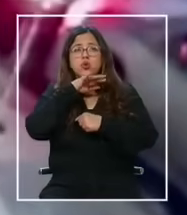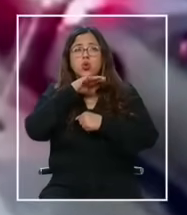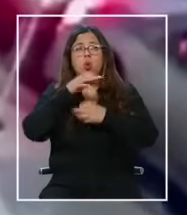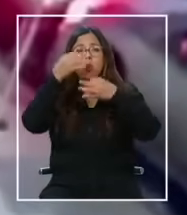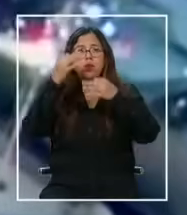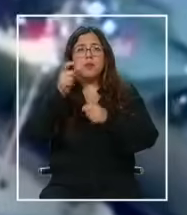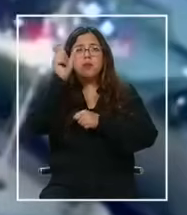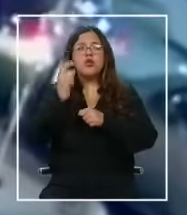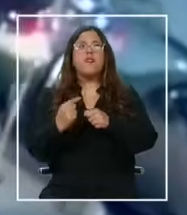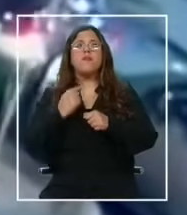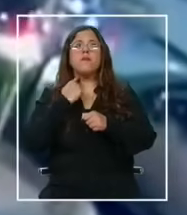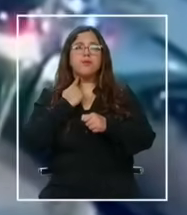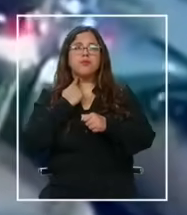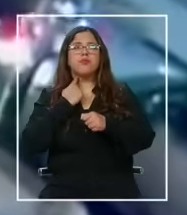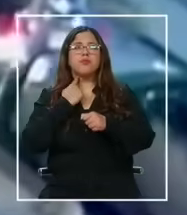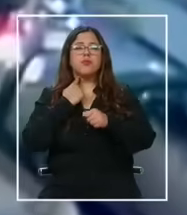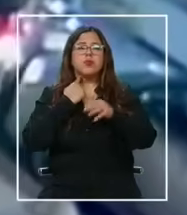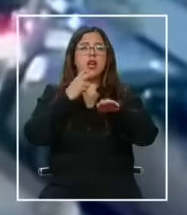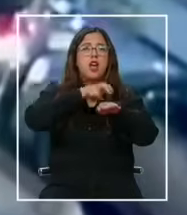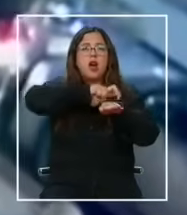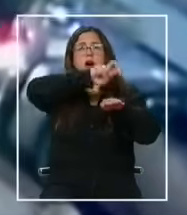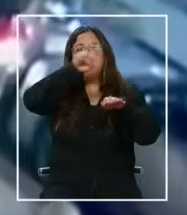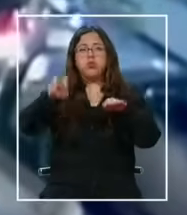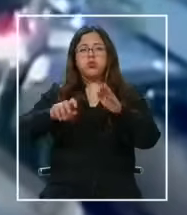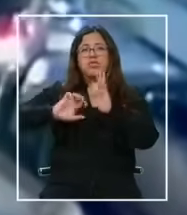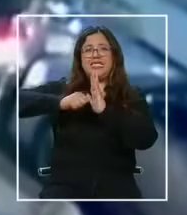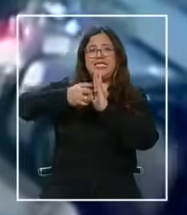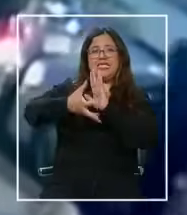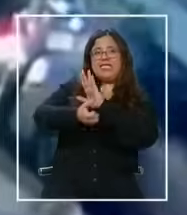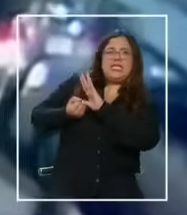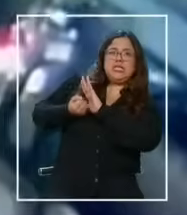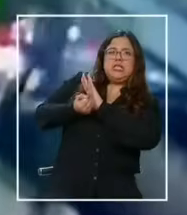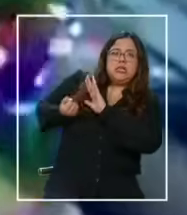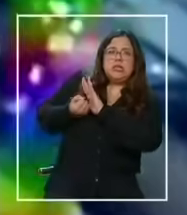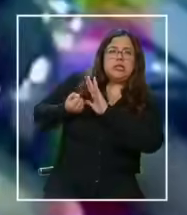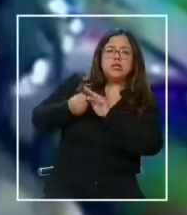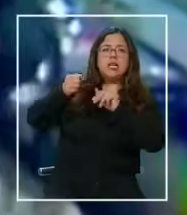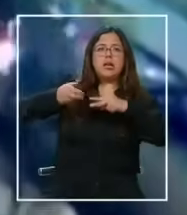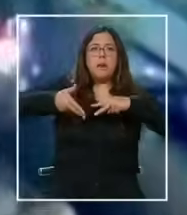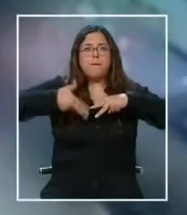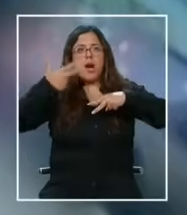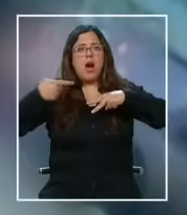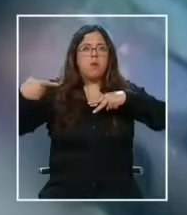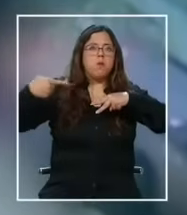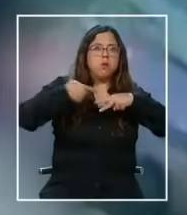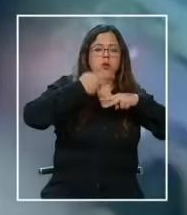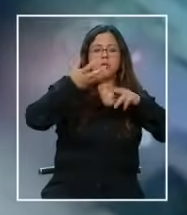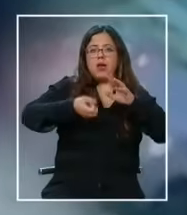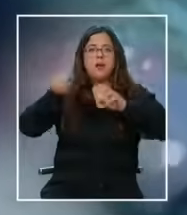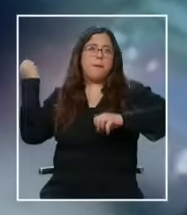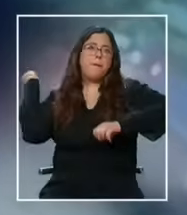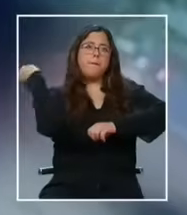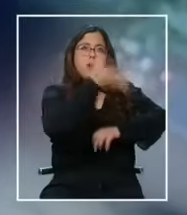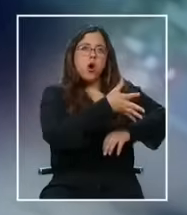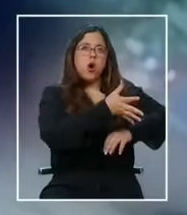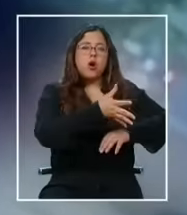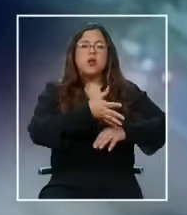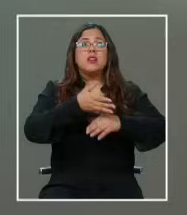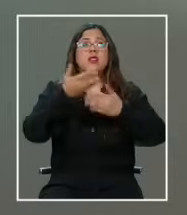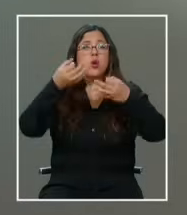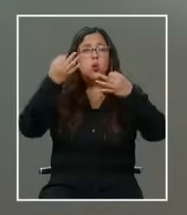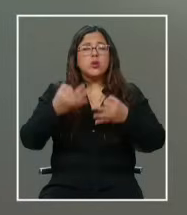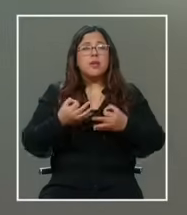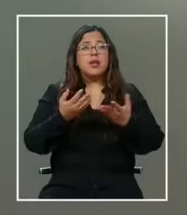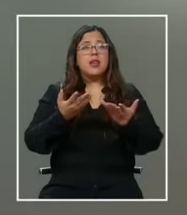fue interceptada lo bajaron y no soltó las llaves del auto hasta que recibió el disparo y las lanzó lejos todo